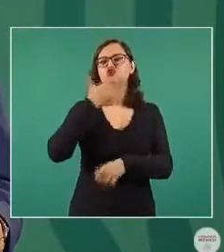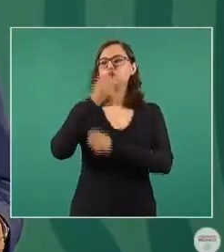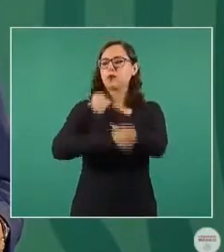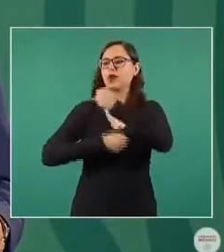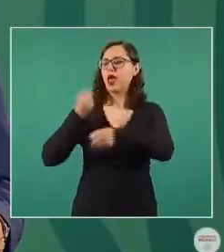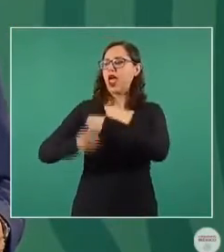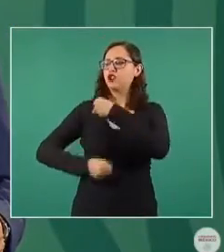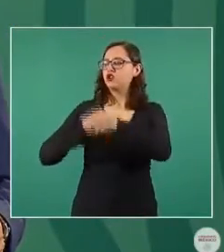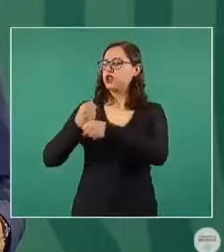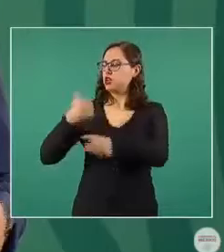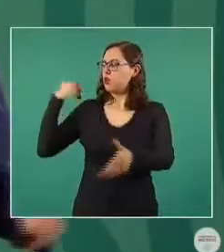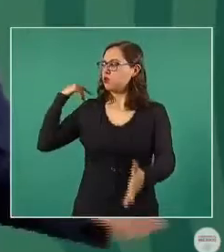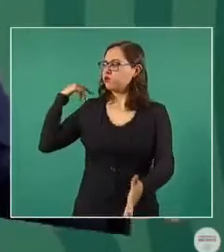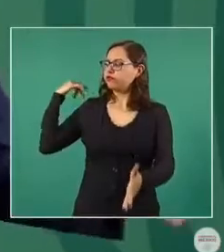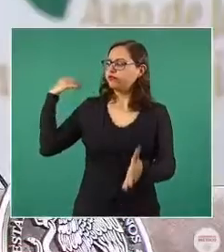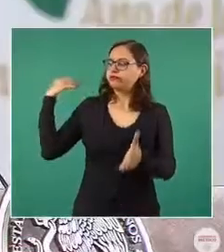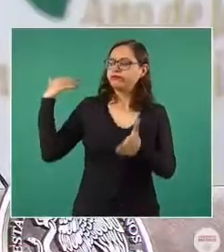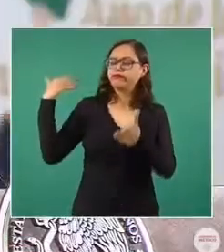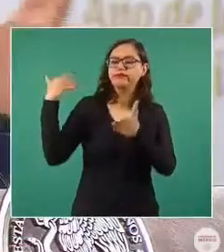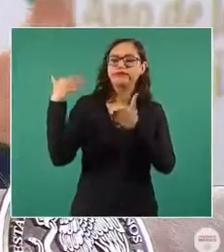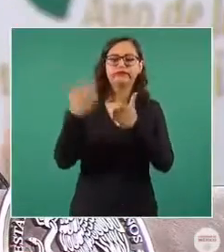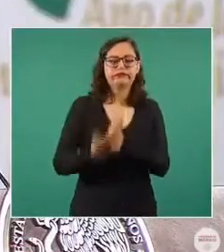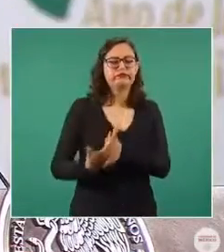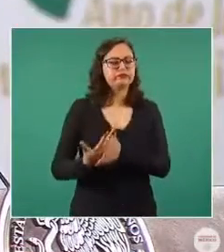porque era